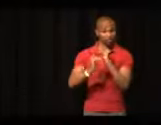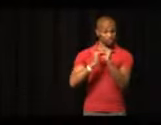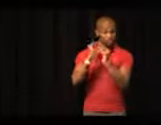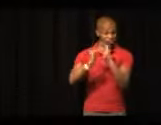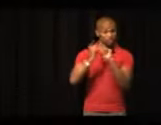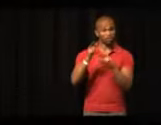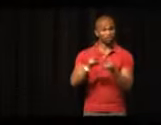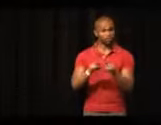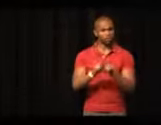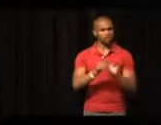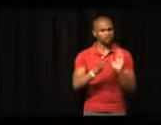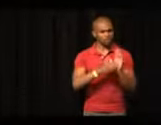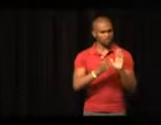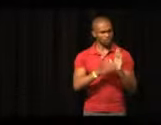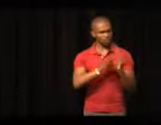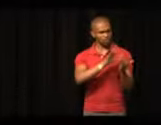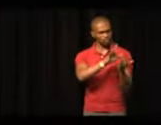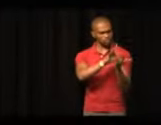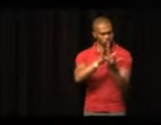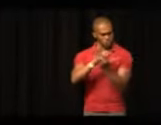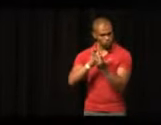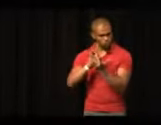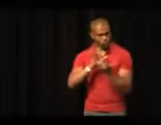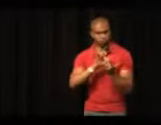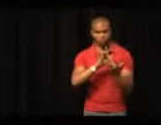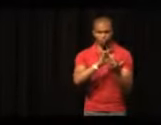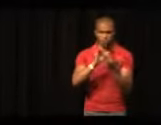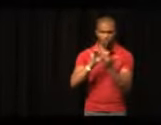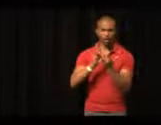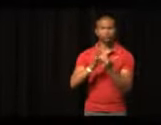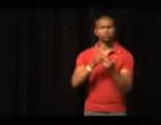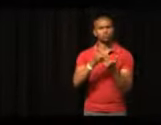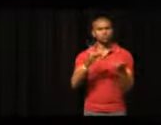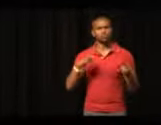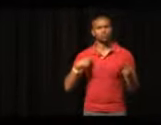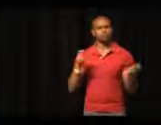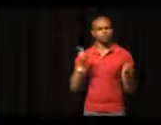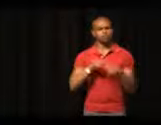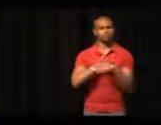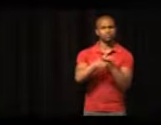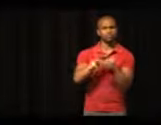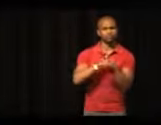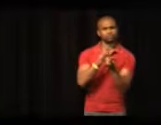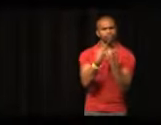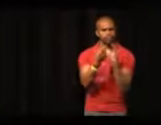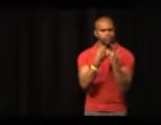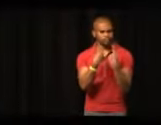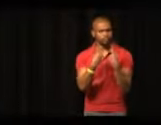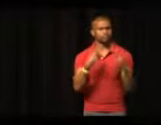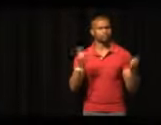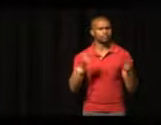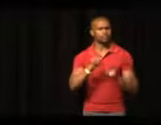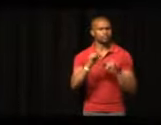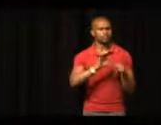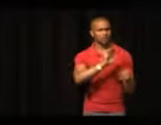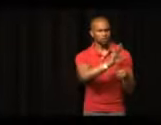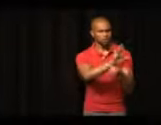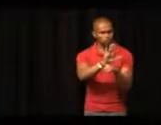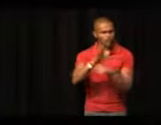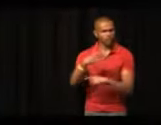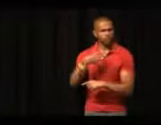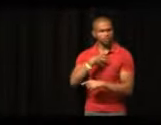desarrollado, establecer un contacto, un network, la posibilidad de poder dialogar y